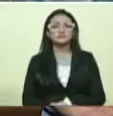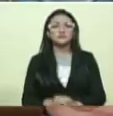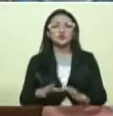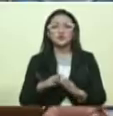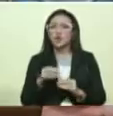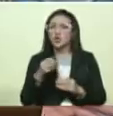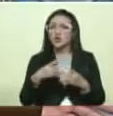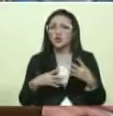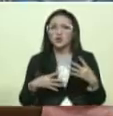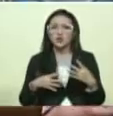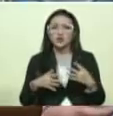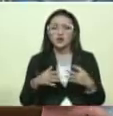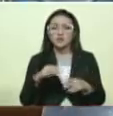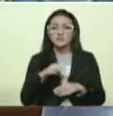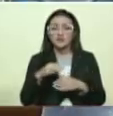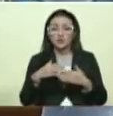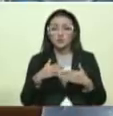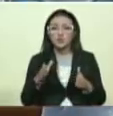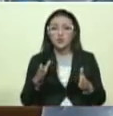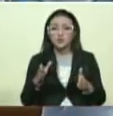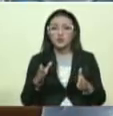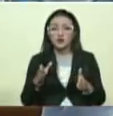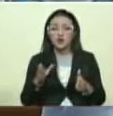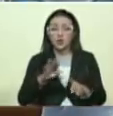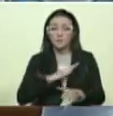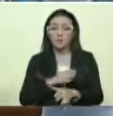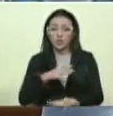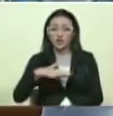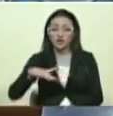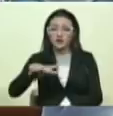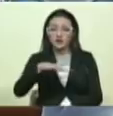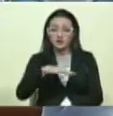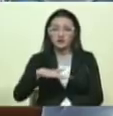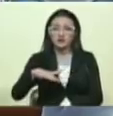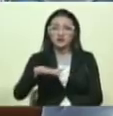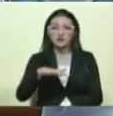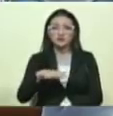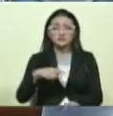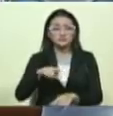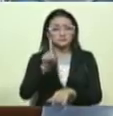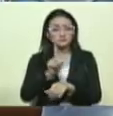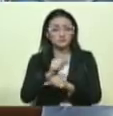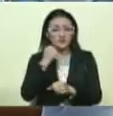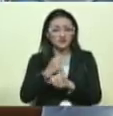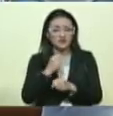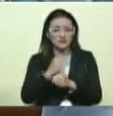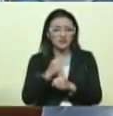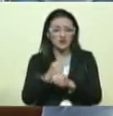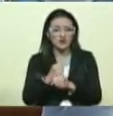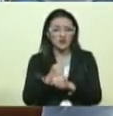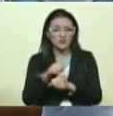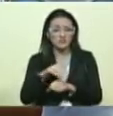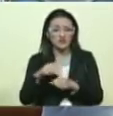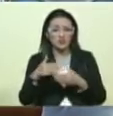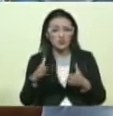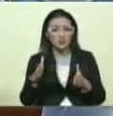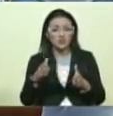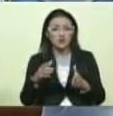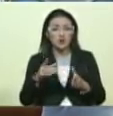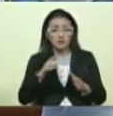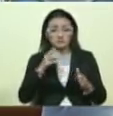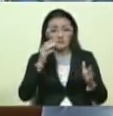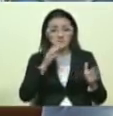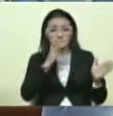Público, como ustedes saben, pertenece al Poder Ciudadano. Y una de las principales labores que nosotros hemos dicho y nuestro plan de acción, y lo